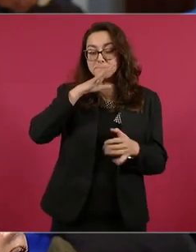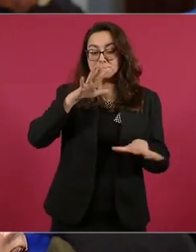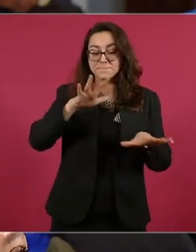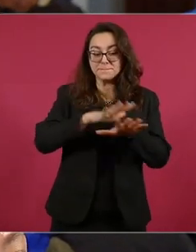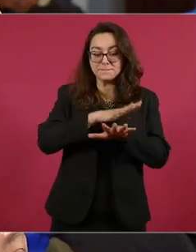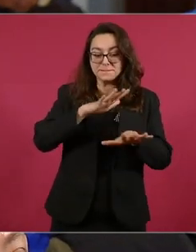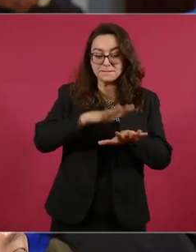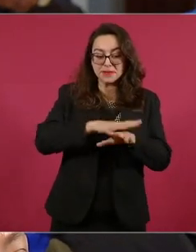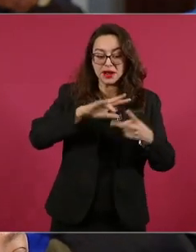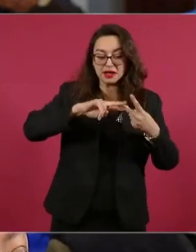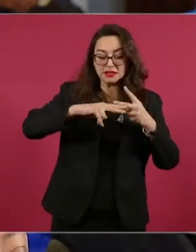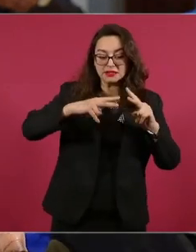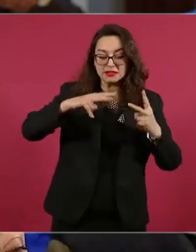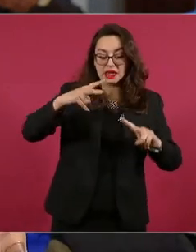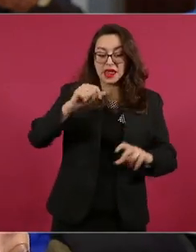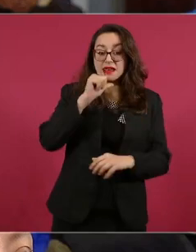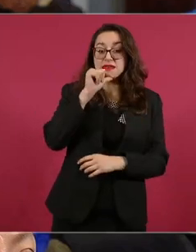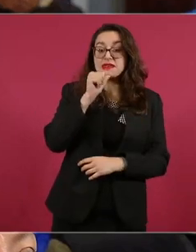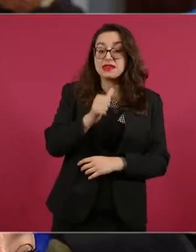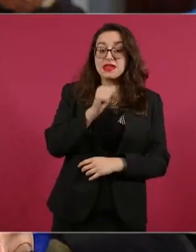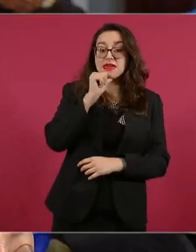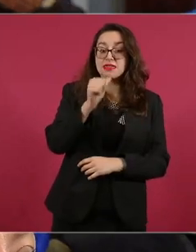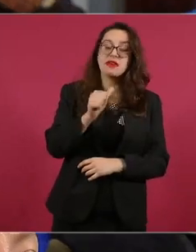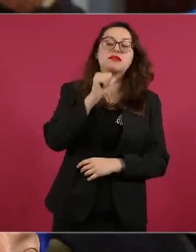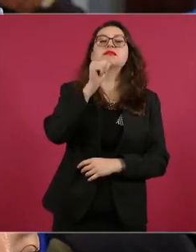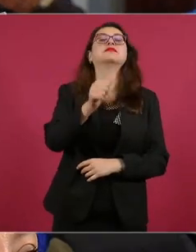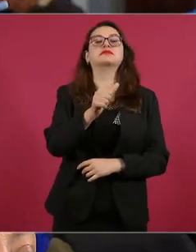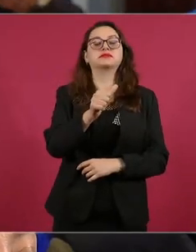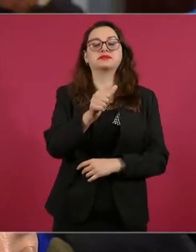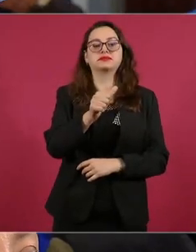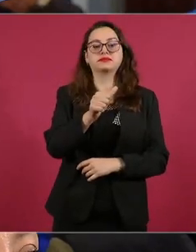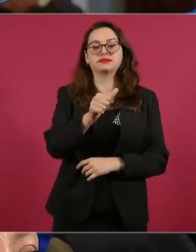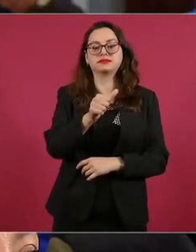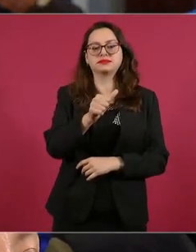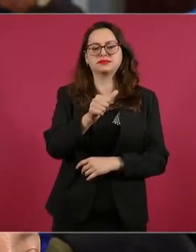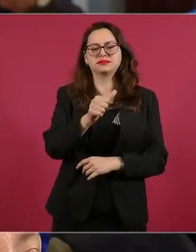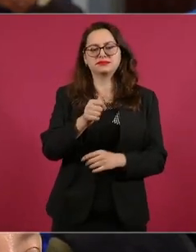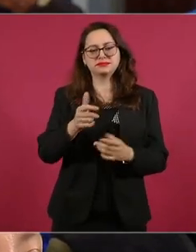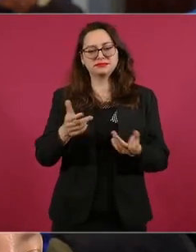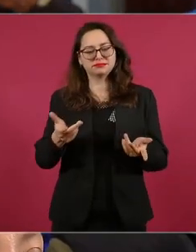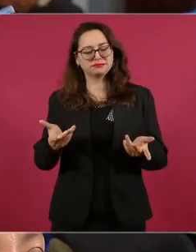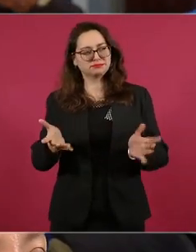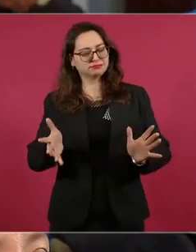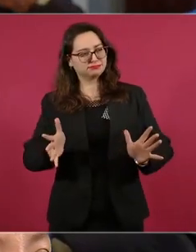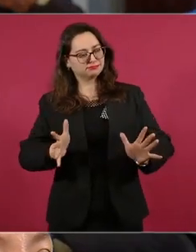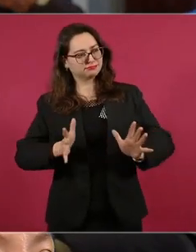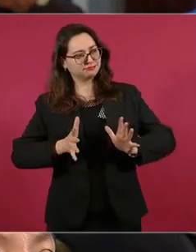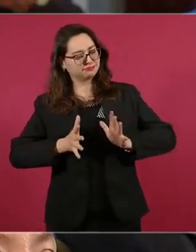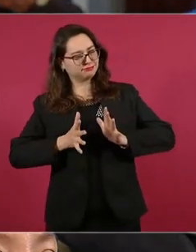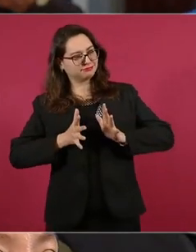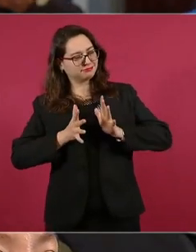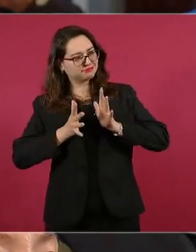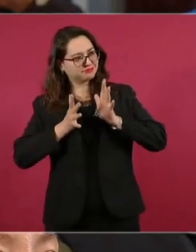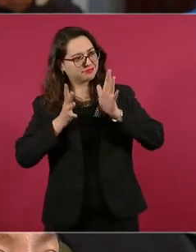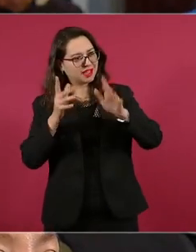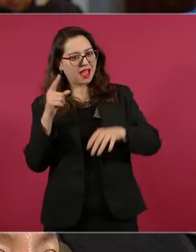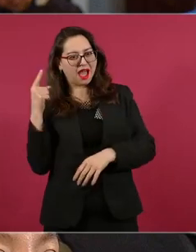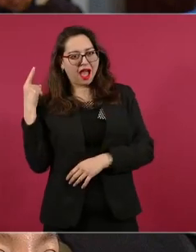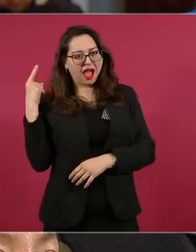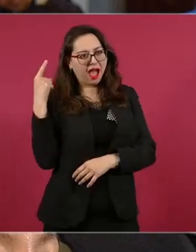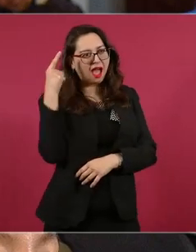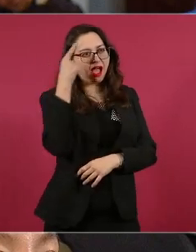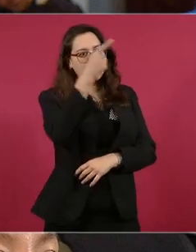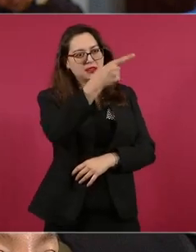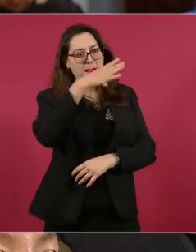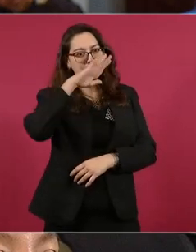modificados genéticamente, o sea, no son transgénicos. Entonces, ¿por qué en México no